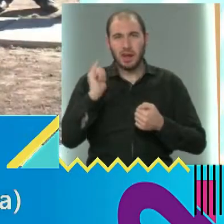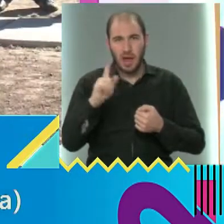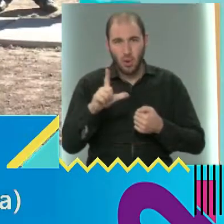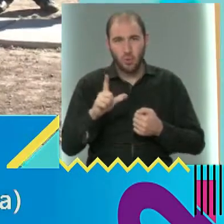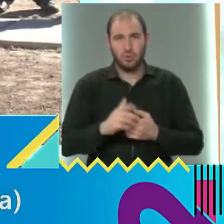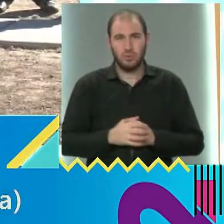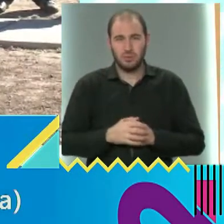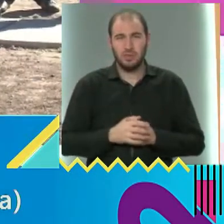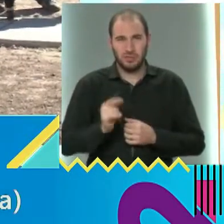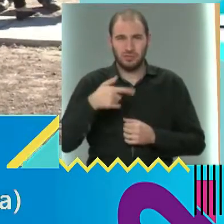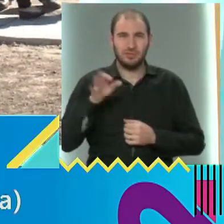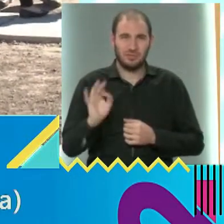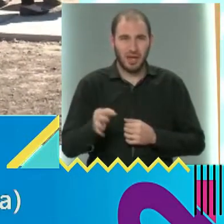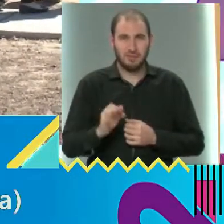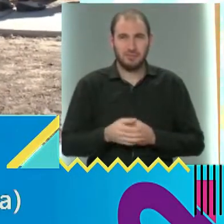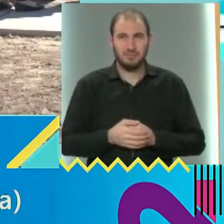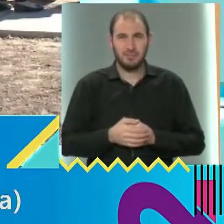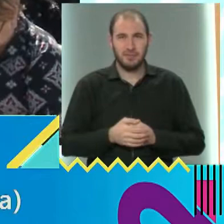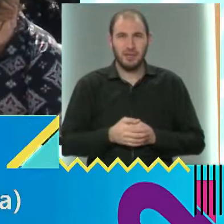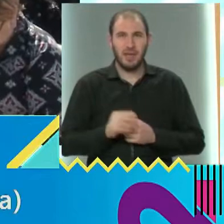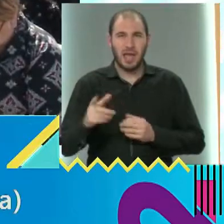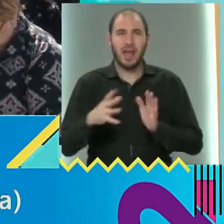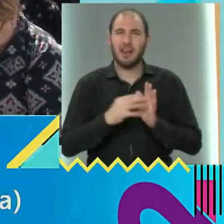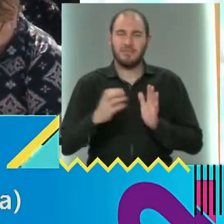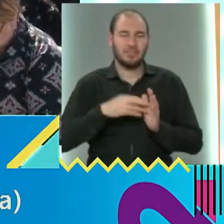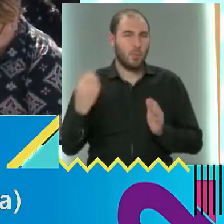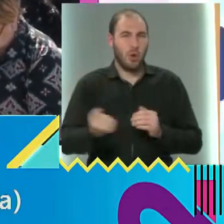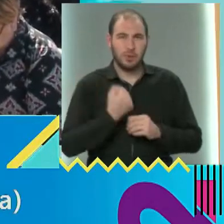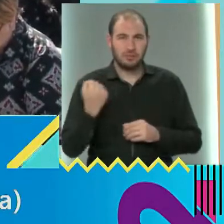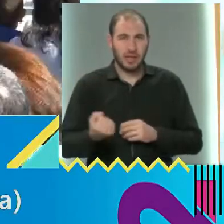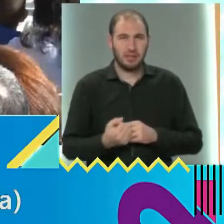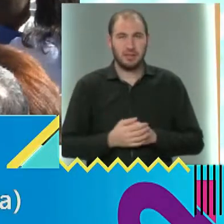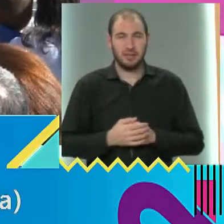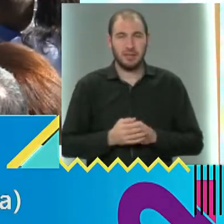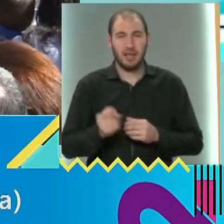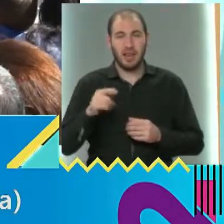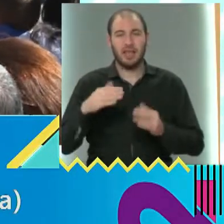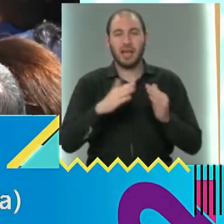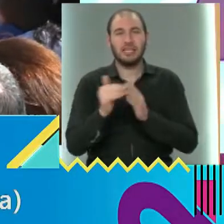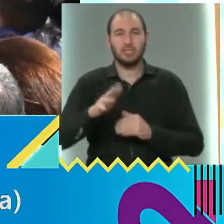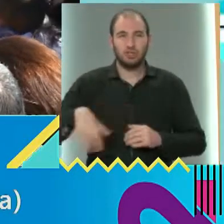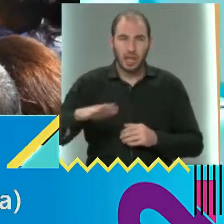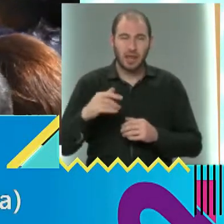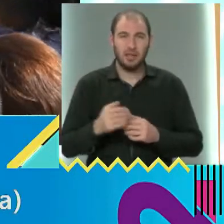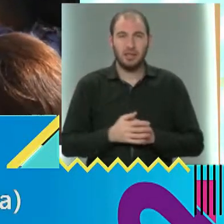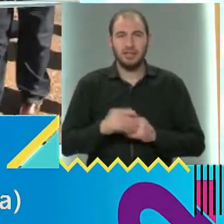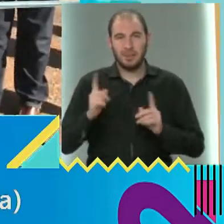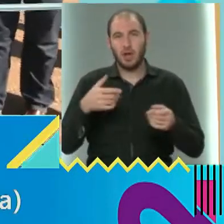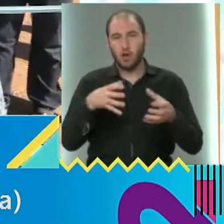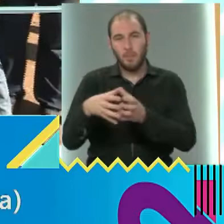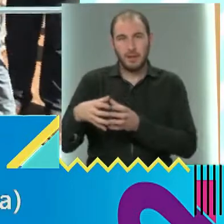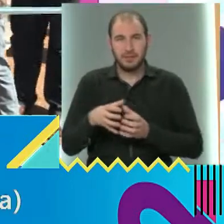López, que sabemos que es un referente muy importante en la vivienda social y en